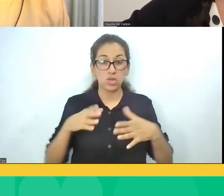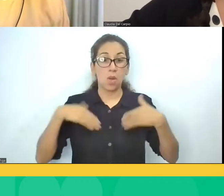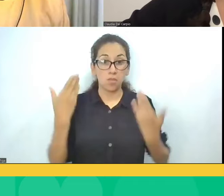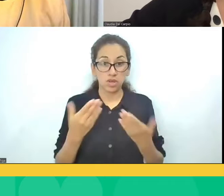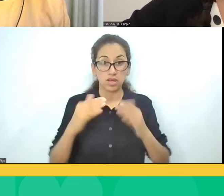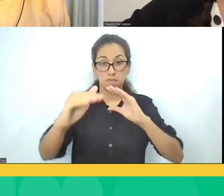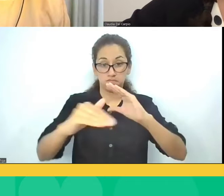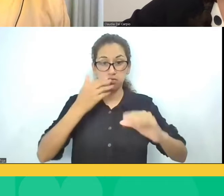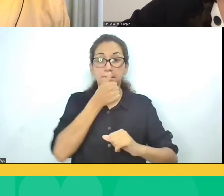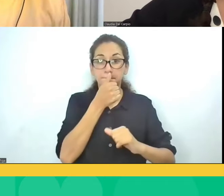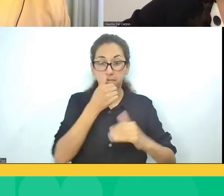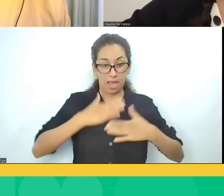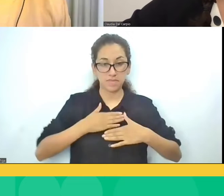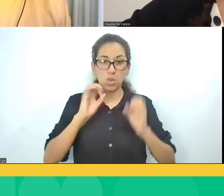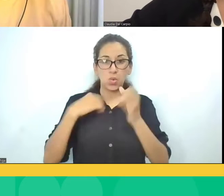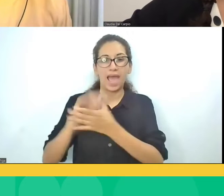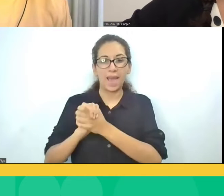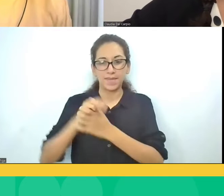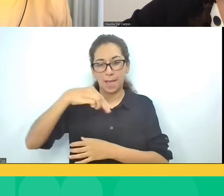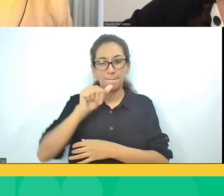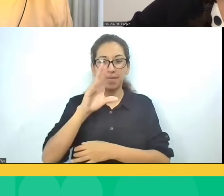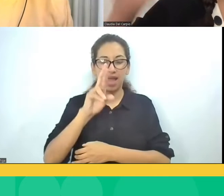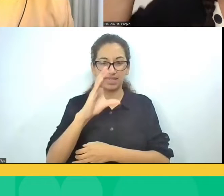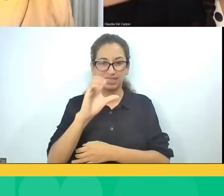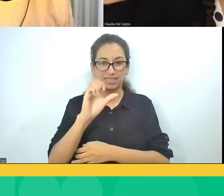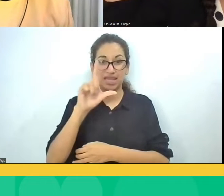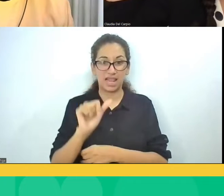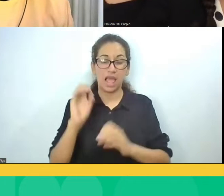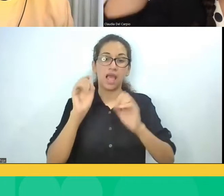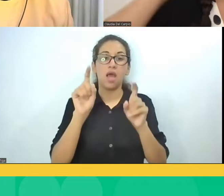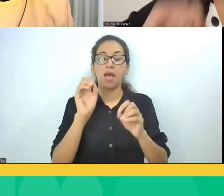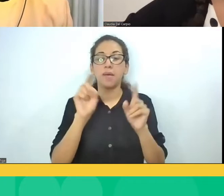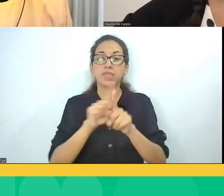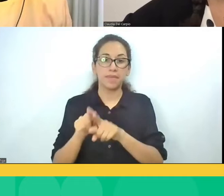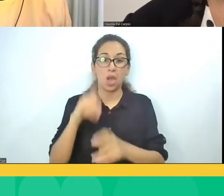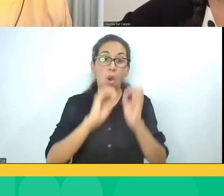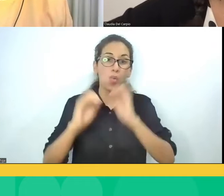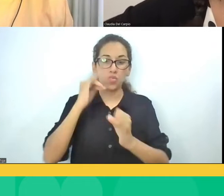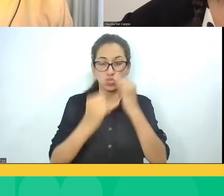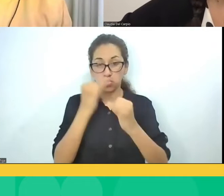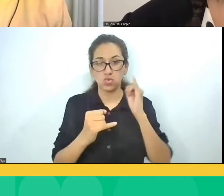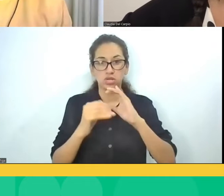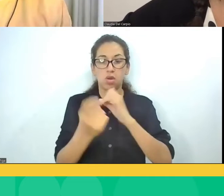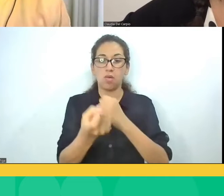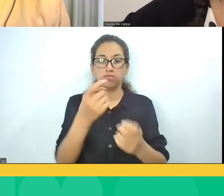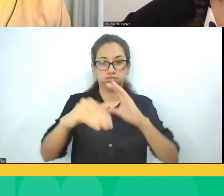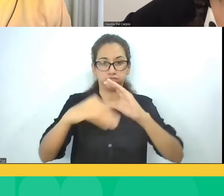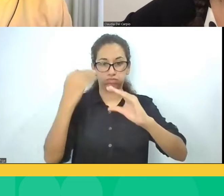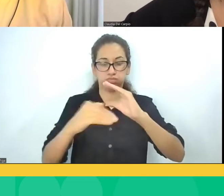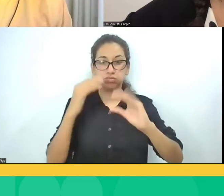nos las van haciendo llegar tanto a Marcela como a mí en el chat, no para no interrumpir, digamos, la exposición, porque a veces aparece